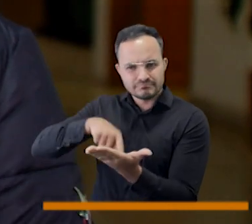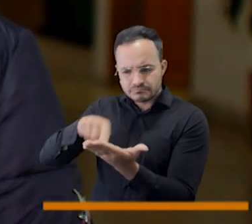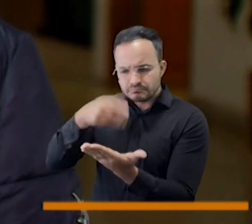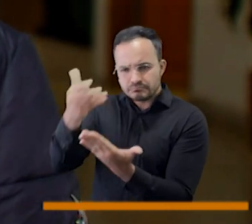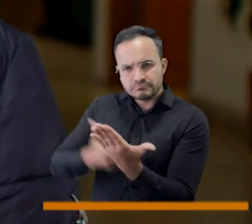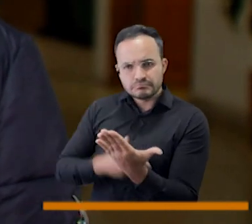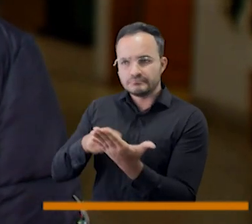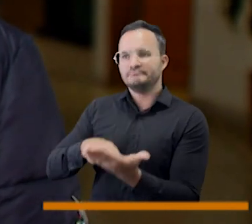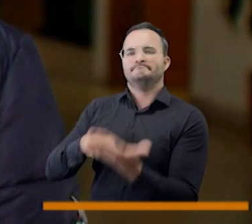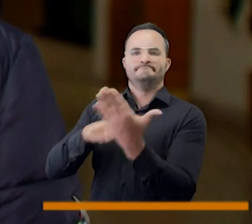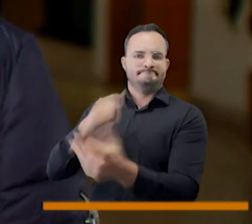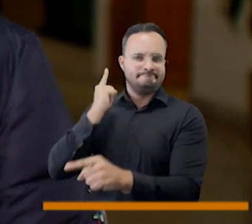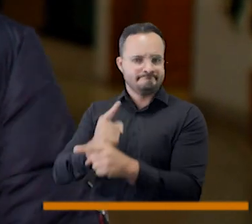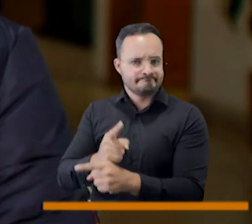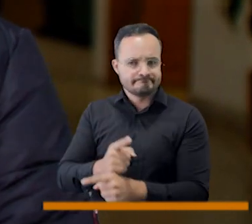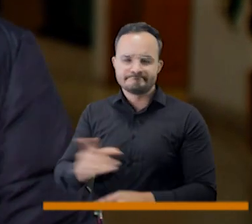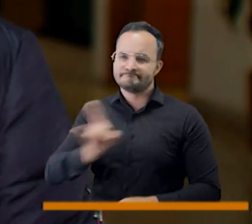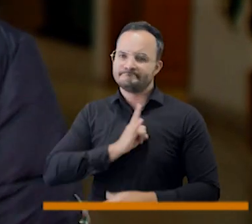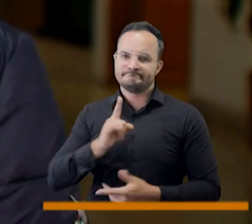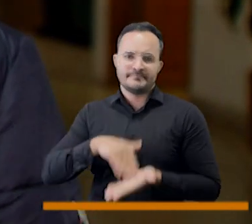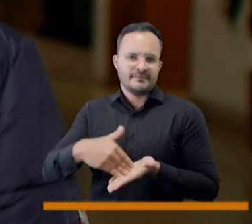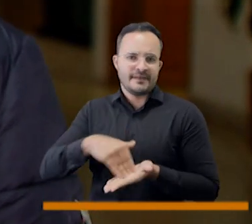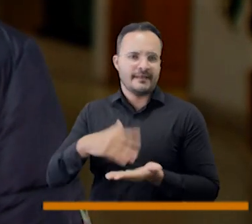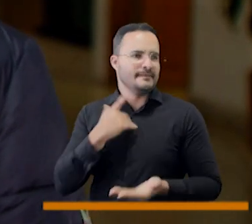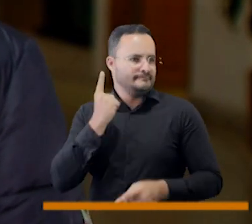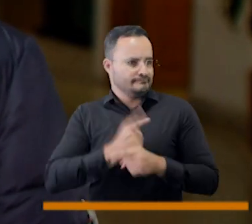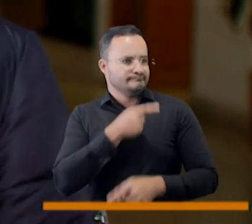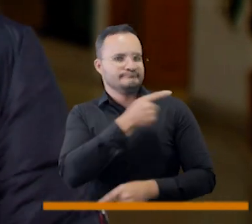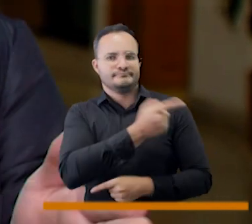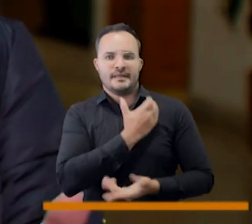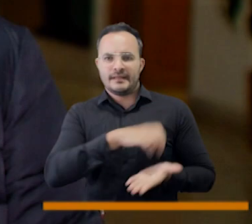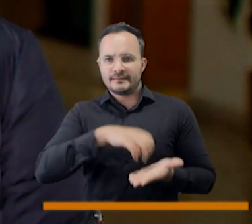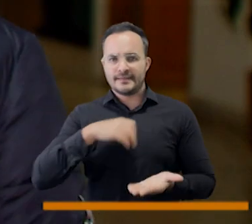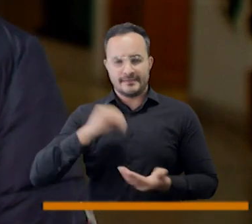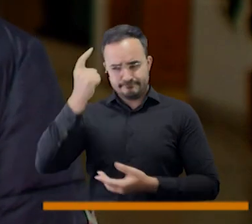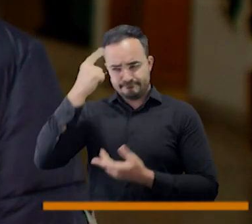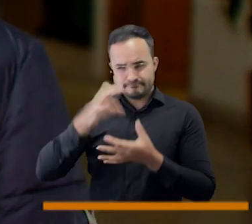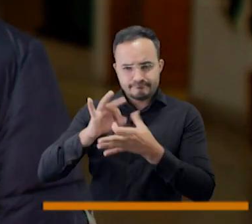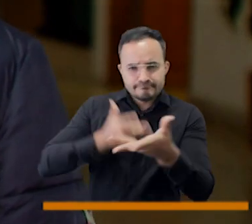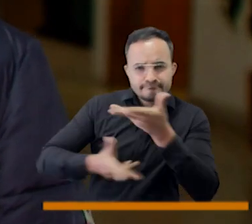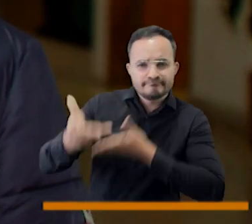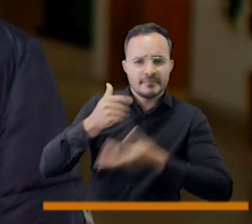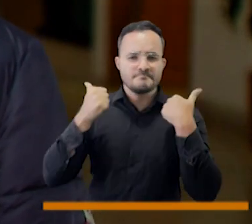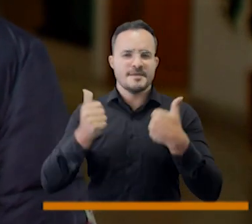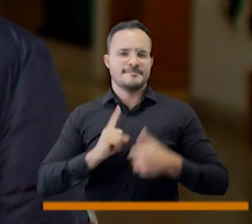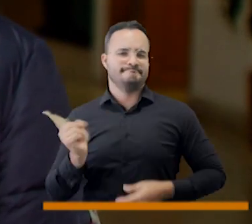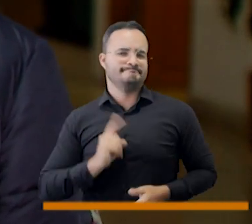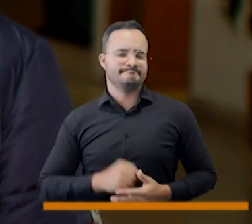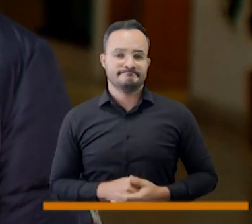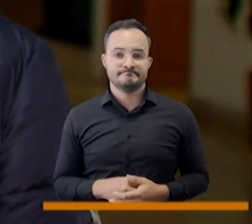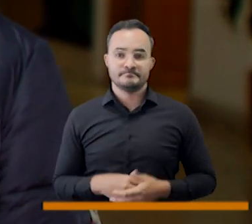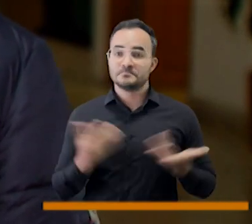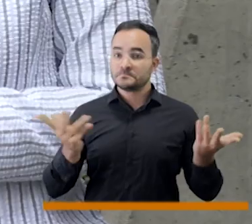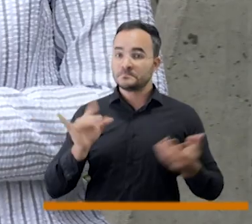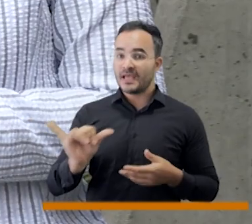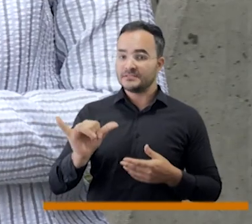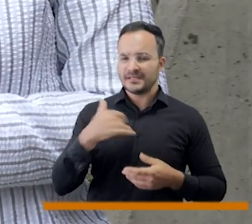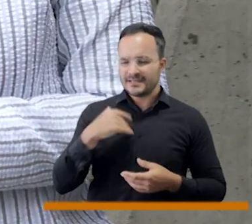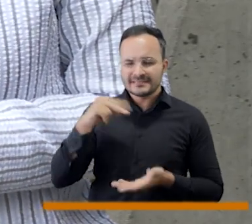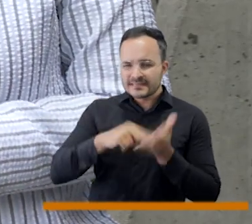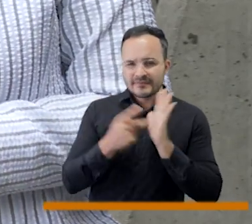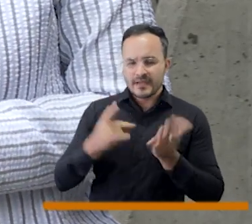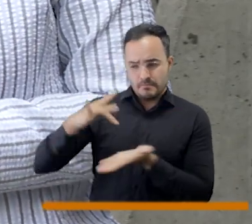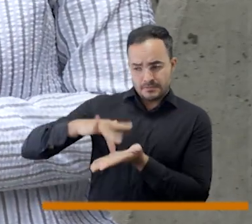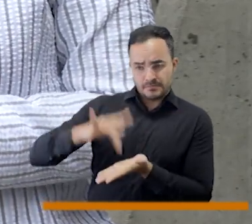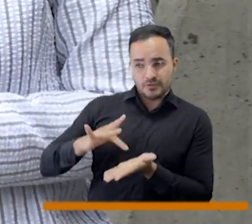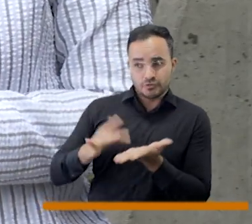estas debilidades con la capacidad interinstitucional que se tiene que desarrollar y obviamente con la gobernanza y la gobernabilidad en nuestra ciudad. Es